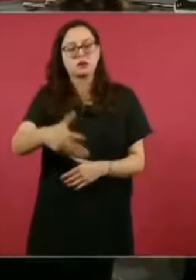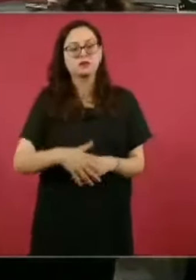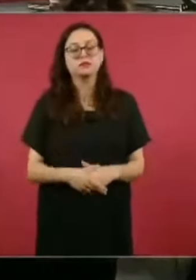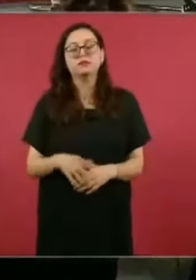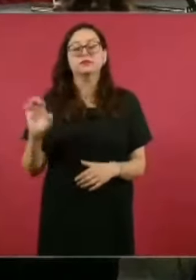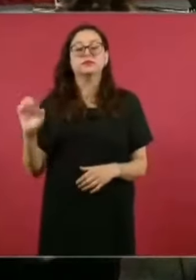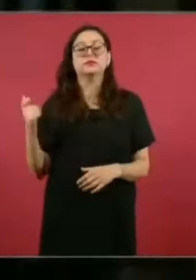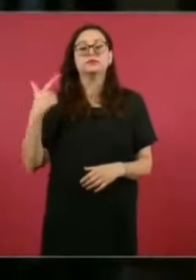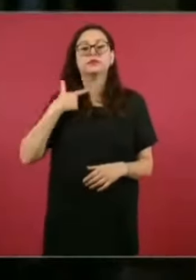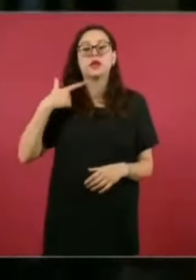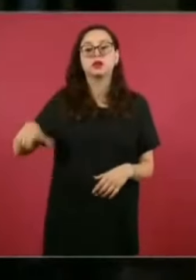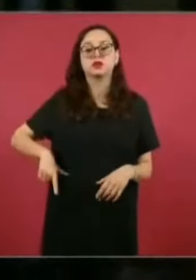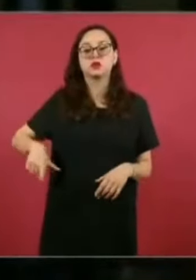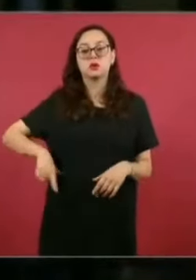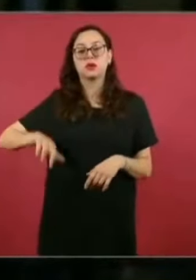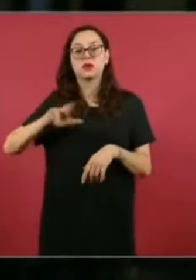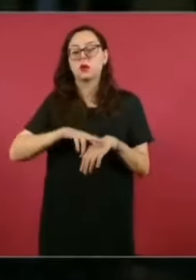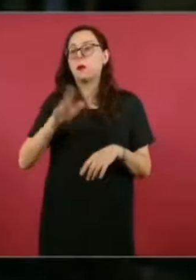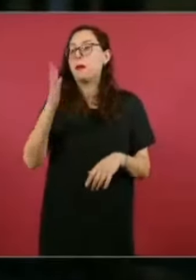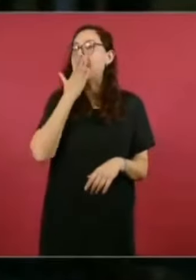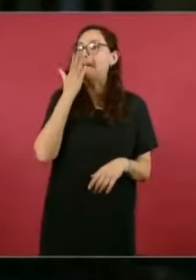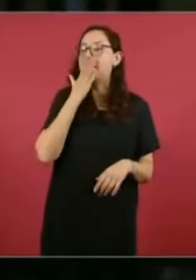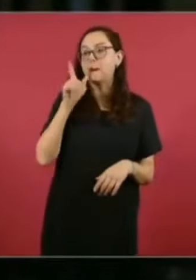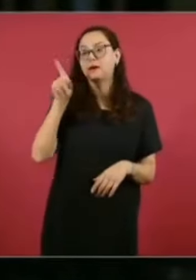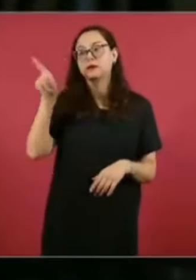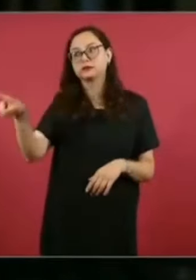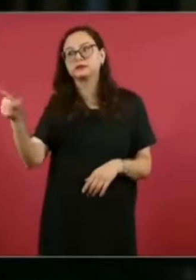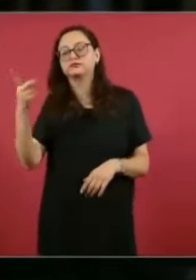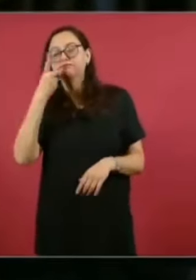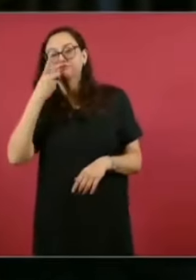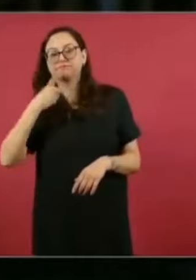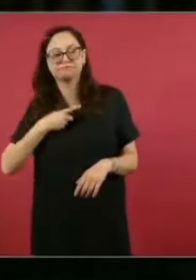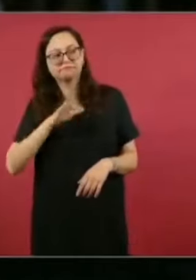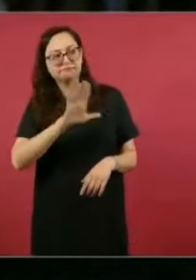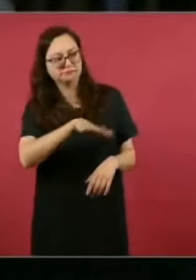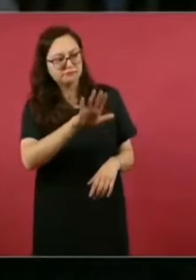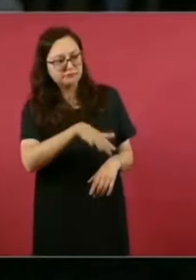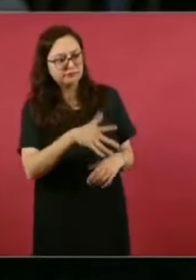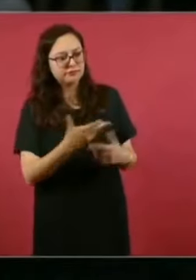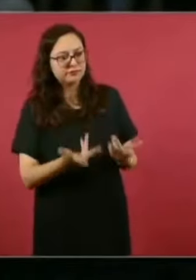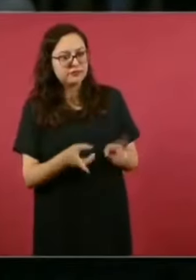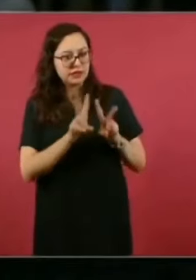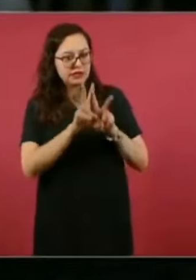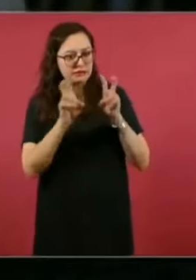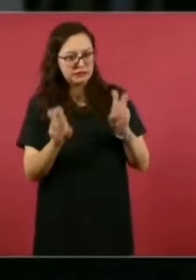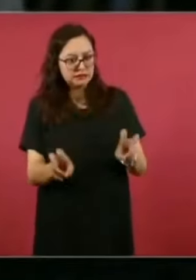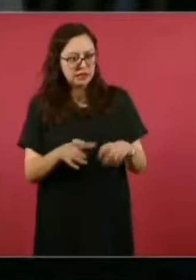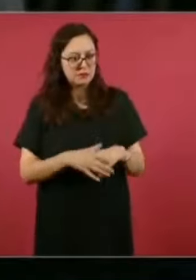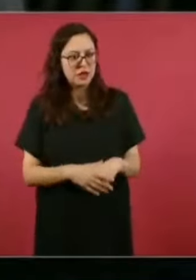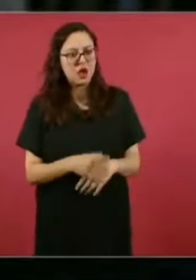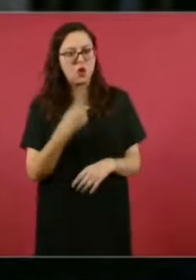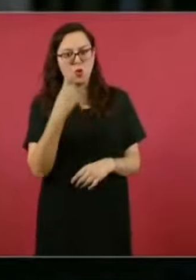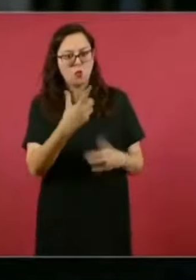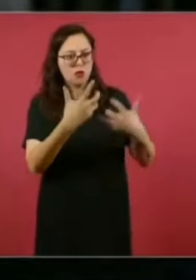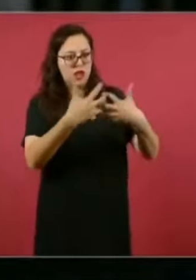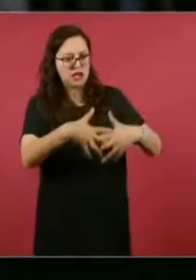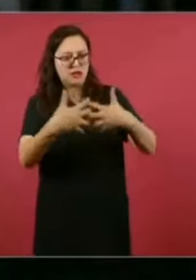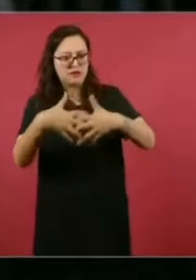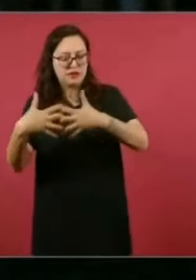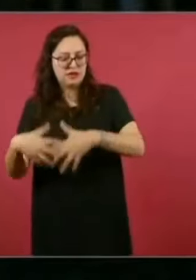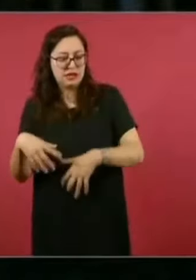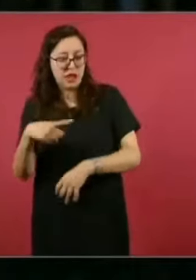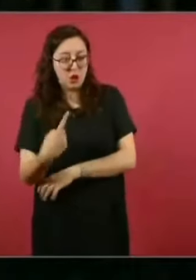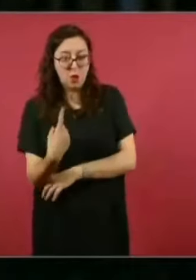Sonora, me decía hace unas semanas, dile al presidente que no solamente debe haber una refinería o dos, sino seis, todas las refinerías que hubiera podido